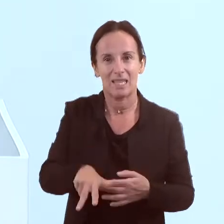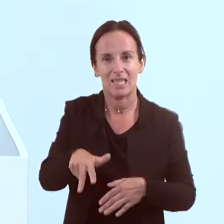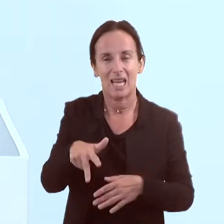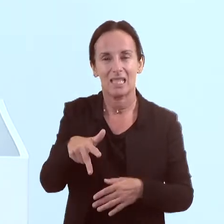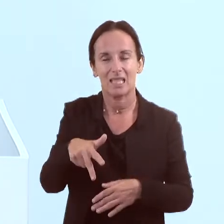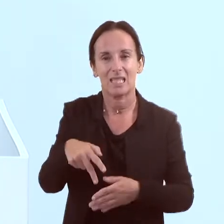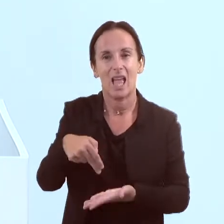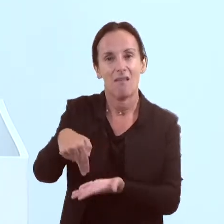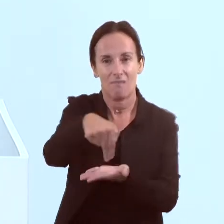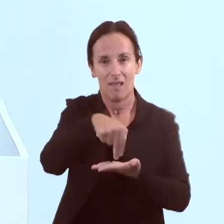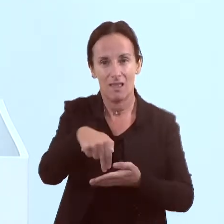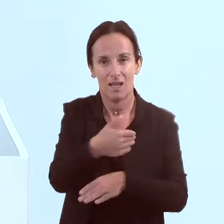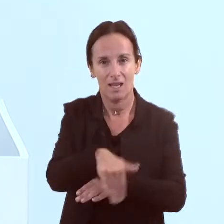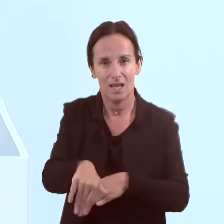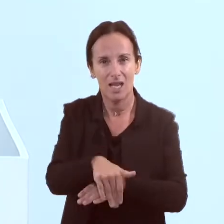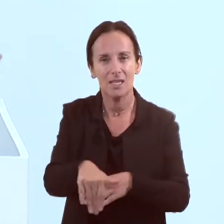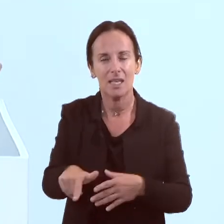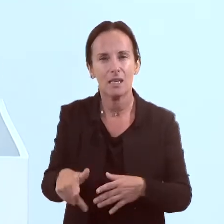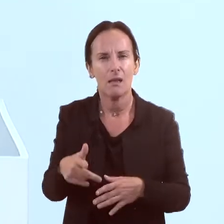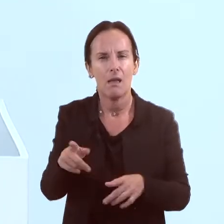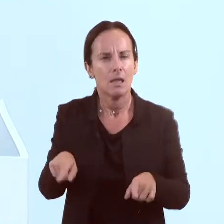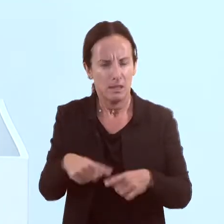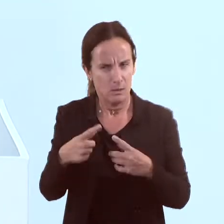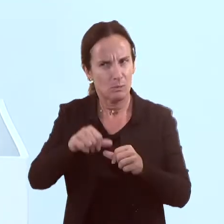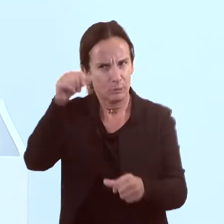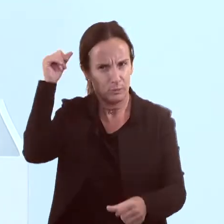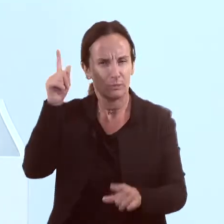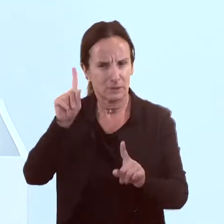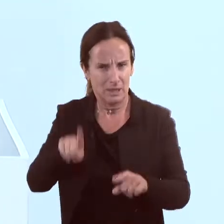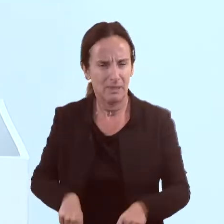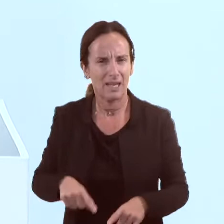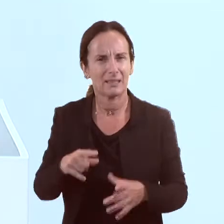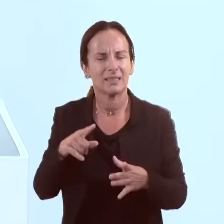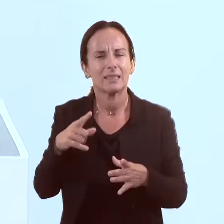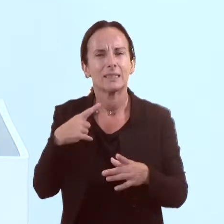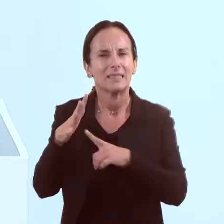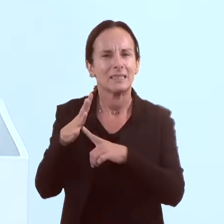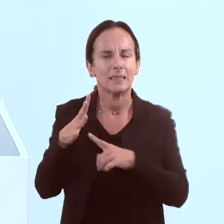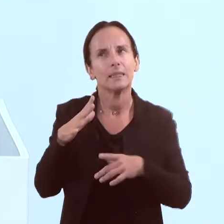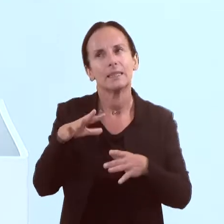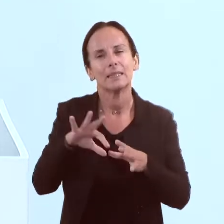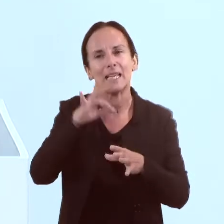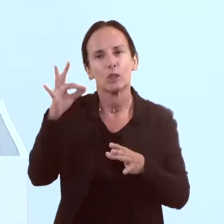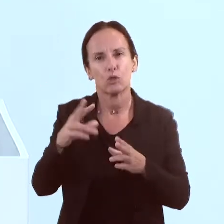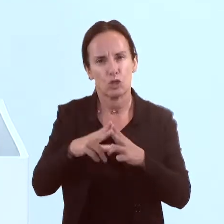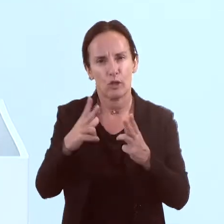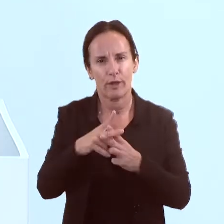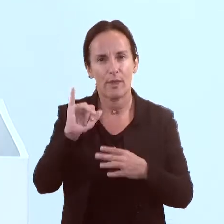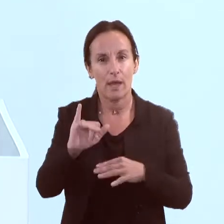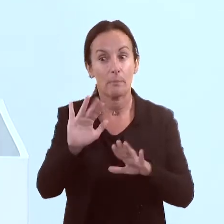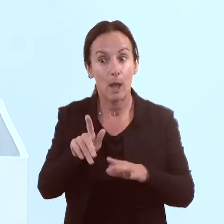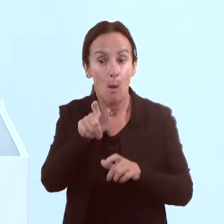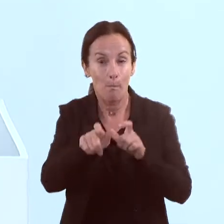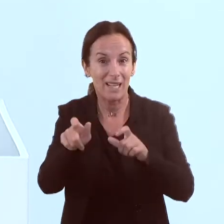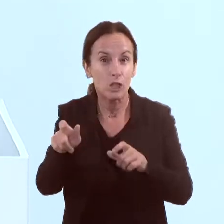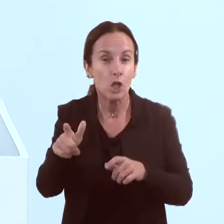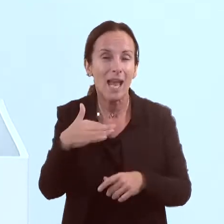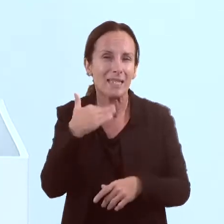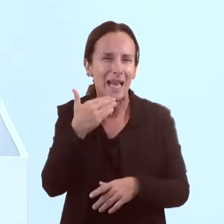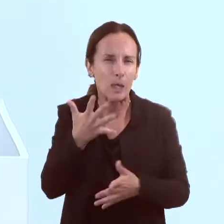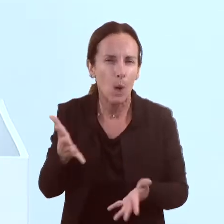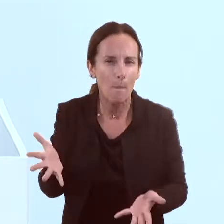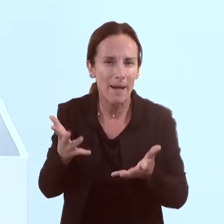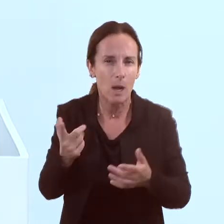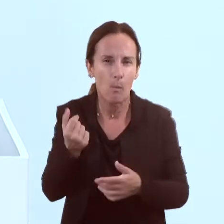por mucho que lleve obviamente también detrás otro periodo de exclusión mucho mayor, pero son personas que con un pequeño apoyo, un pequeño empujón,